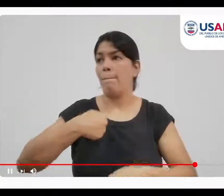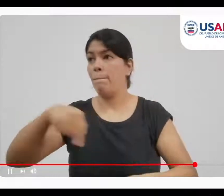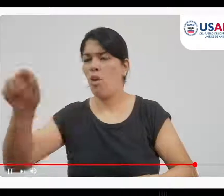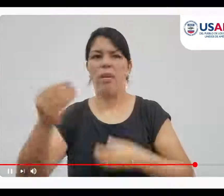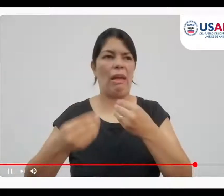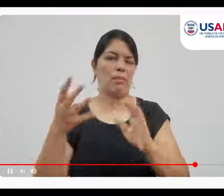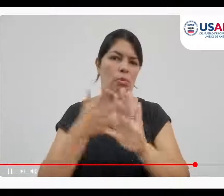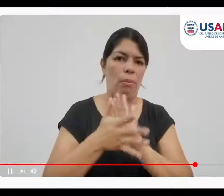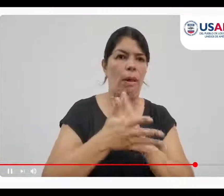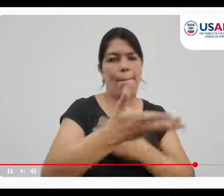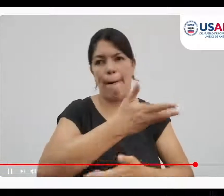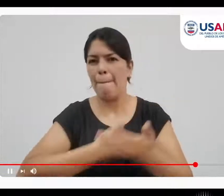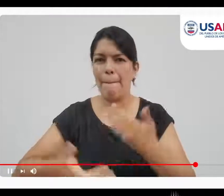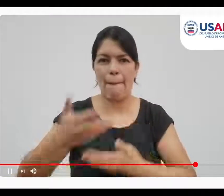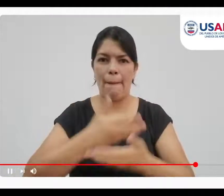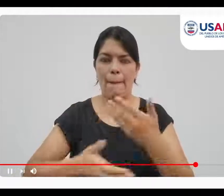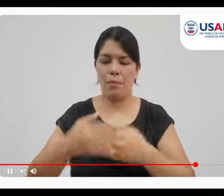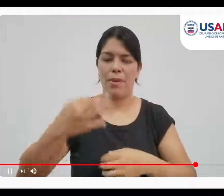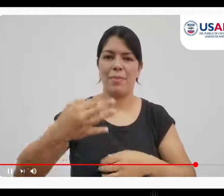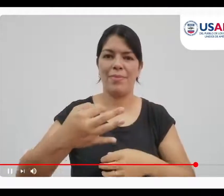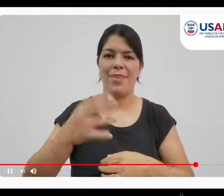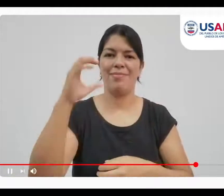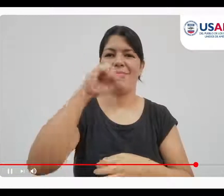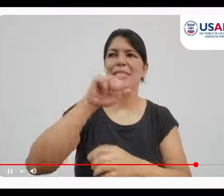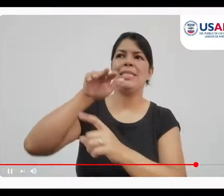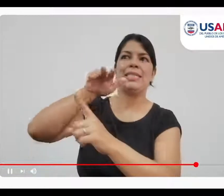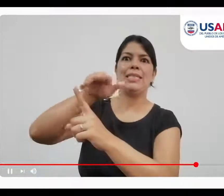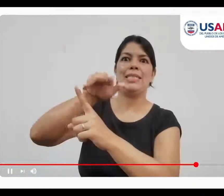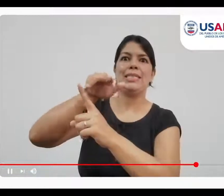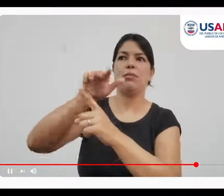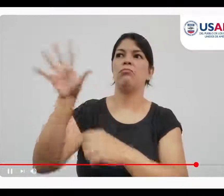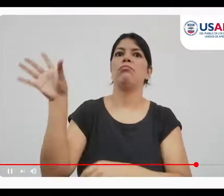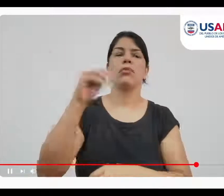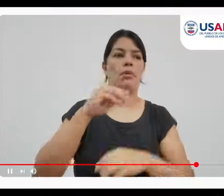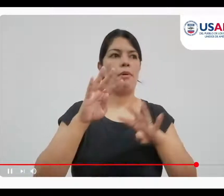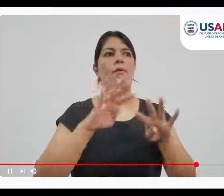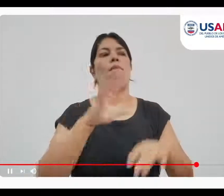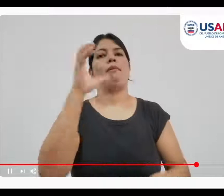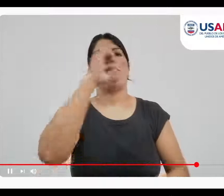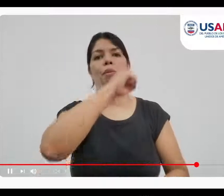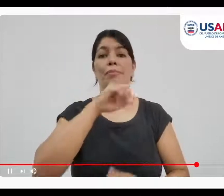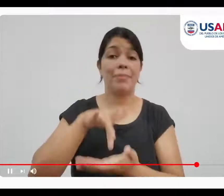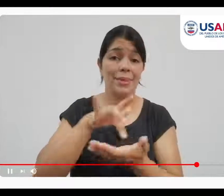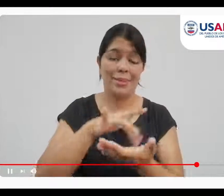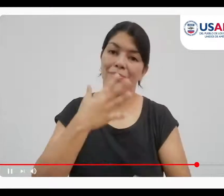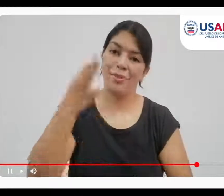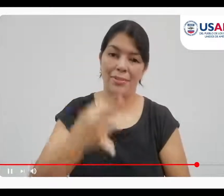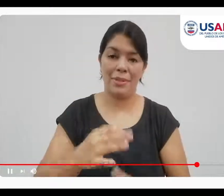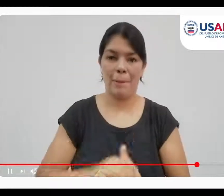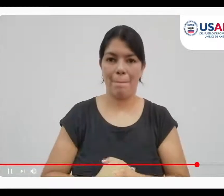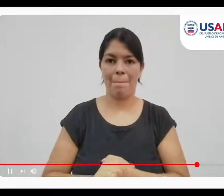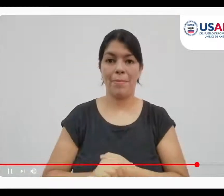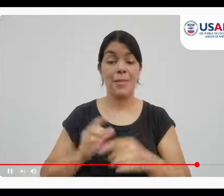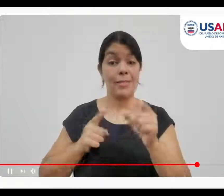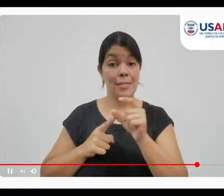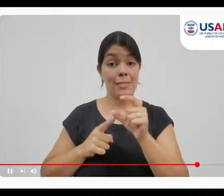y lo que veníamos buscando. Entonces, yo creo que de esa manera la incidencia se nota y la participación es real. Uno de los logros más visibles dentro